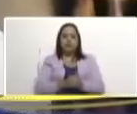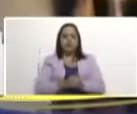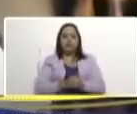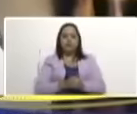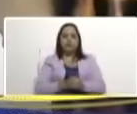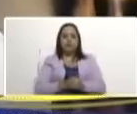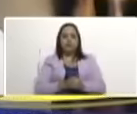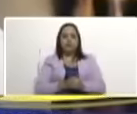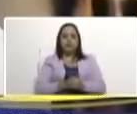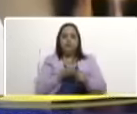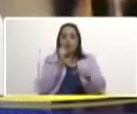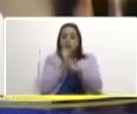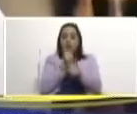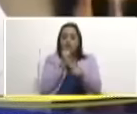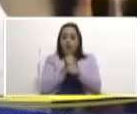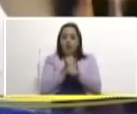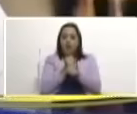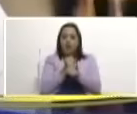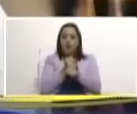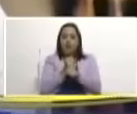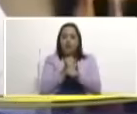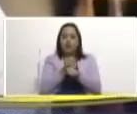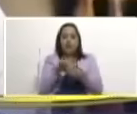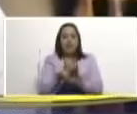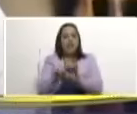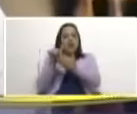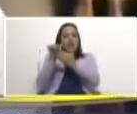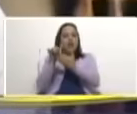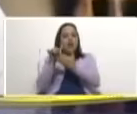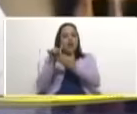la obra, la proeza del general